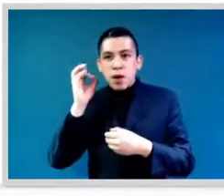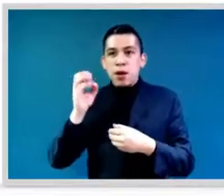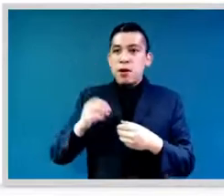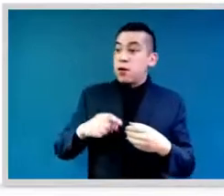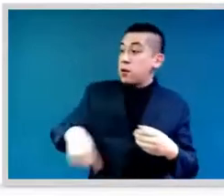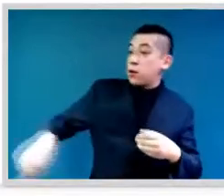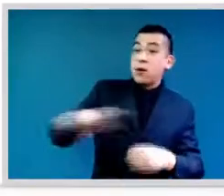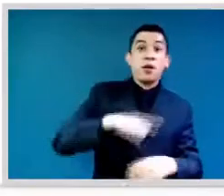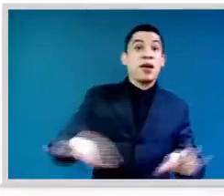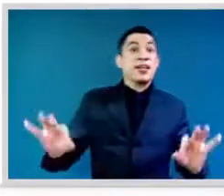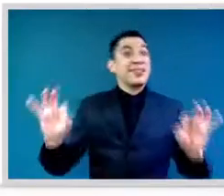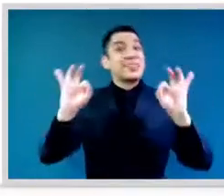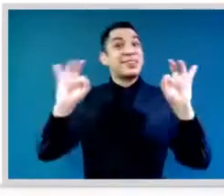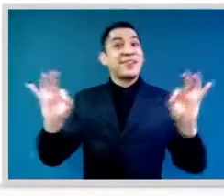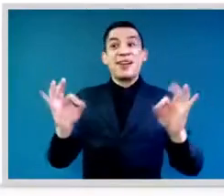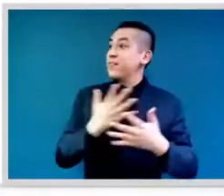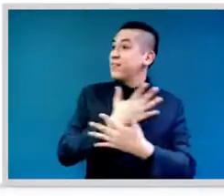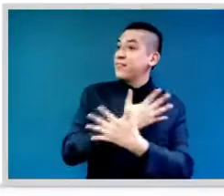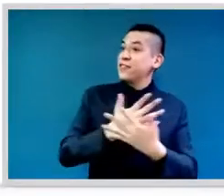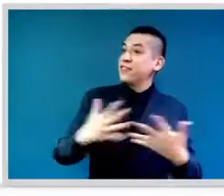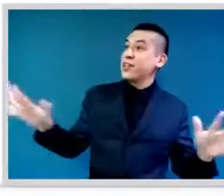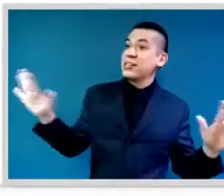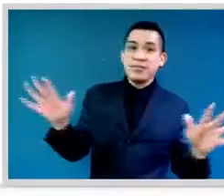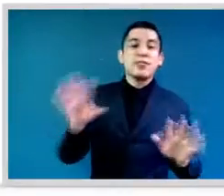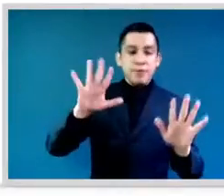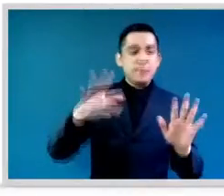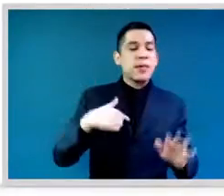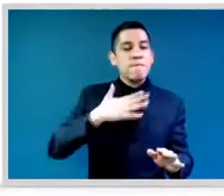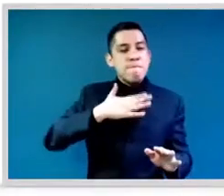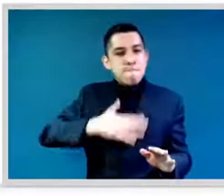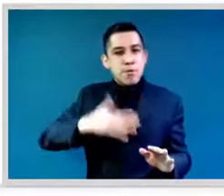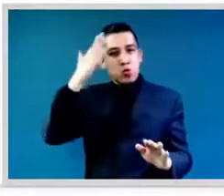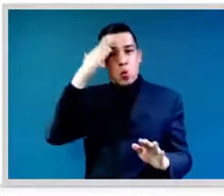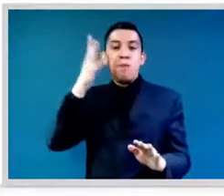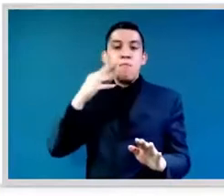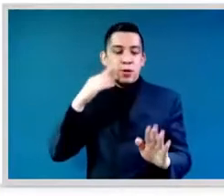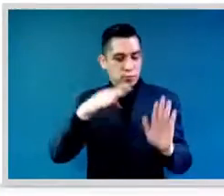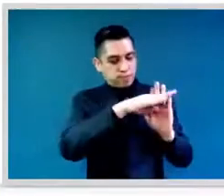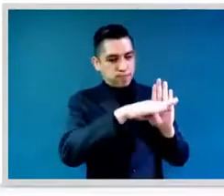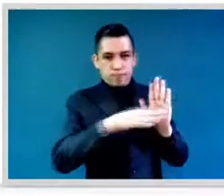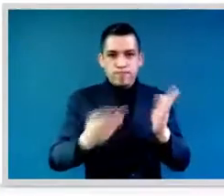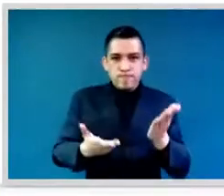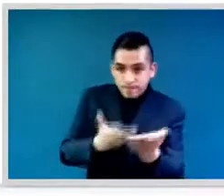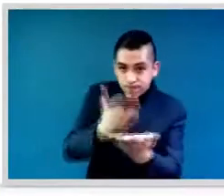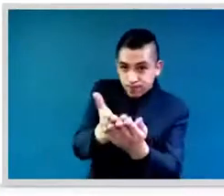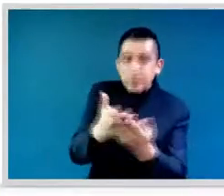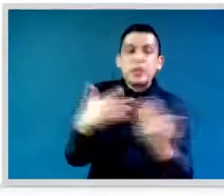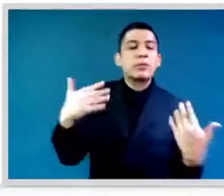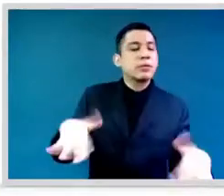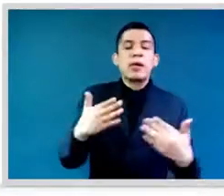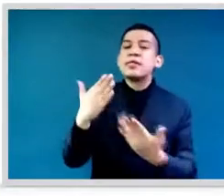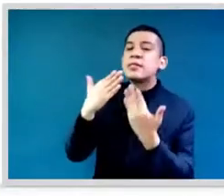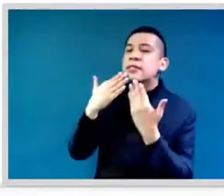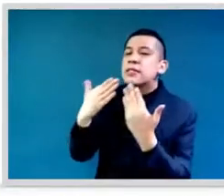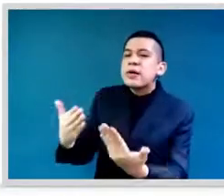de las políticas de nuestro país. Yo termino por acá agradeciendo fundamentalmente el estar juntas,